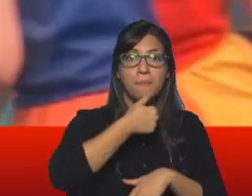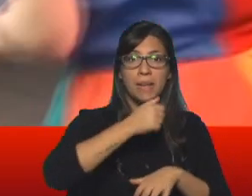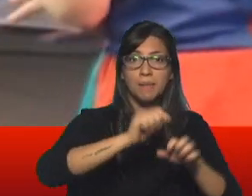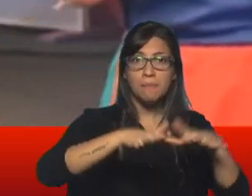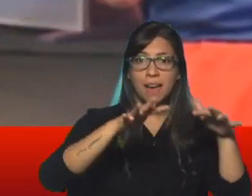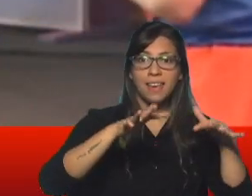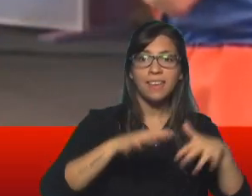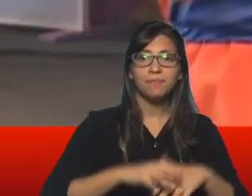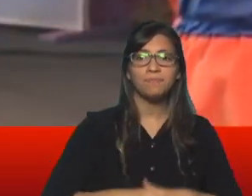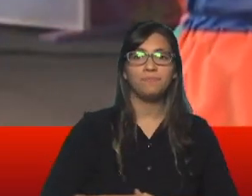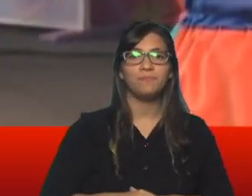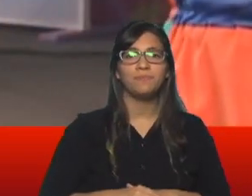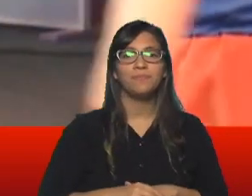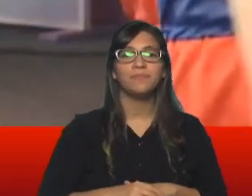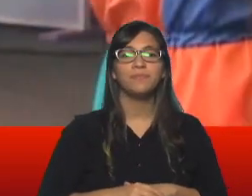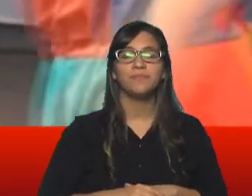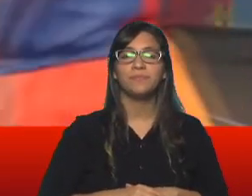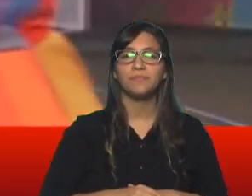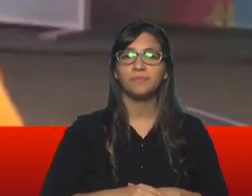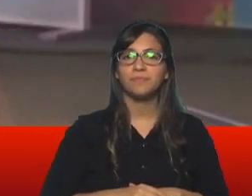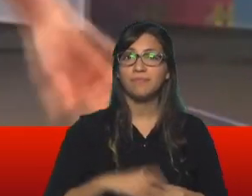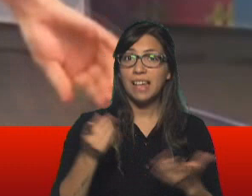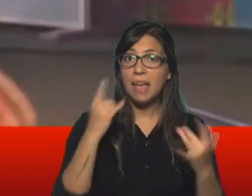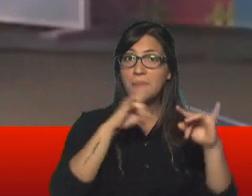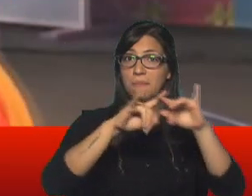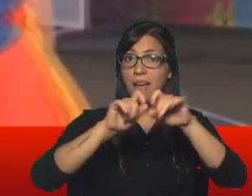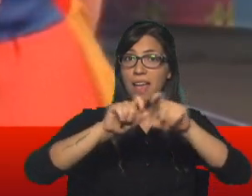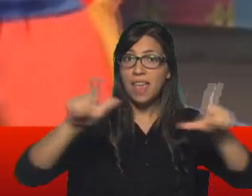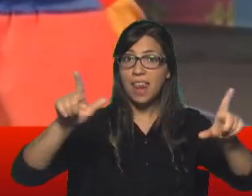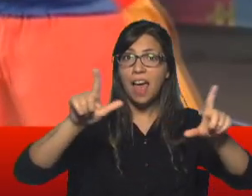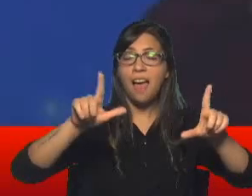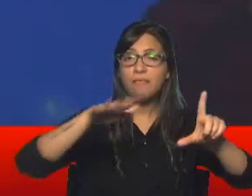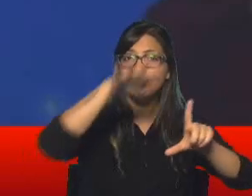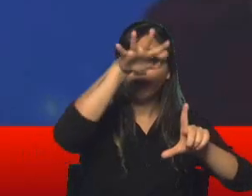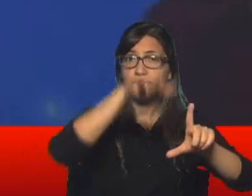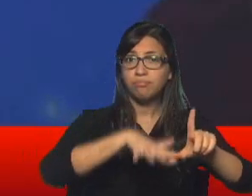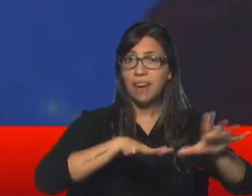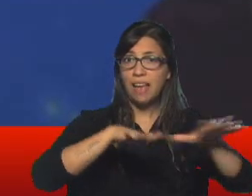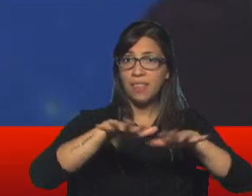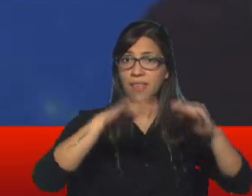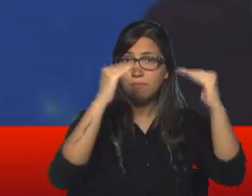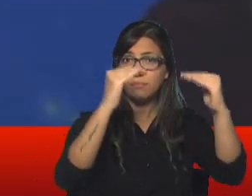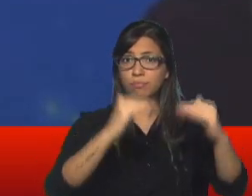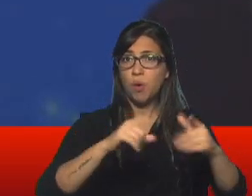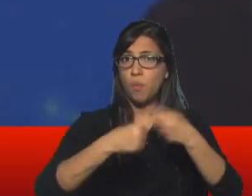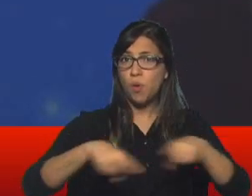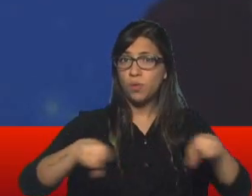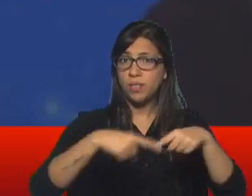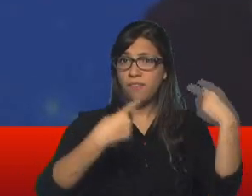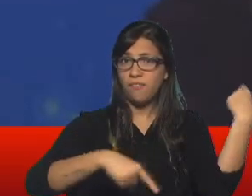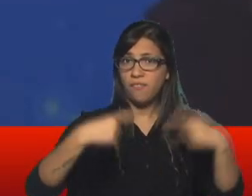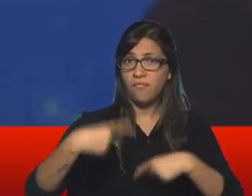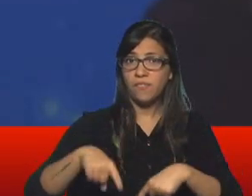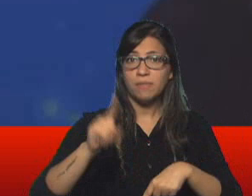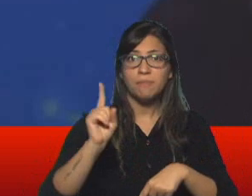de la ciencia, todo esto el domingo. Así que métanse en la página de Tecnópolis, que están todas las actividades, hay muchos musicales en el marco de lo que es